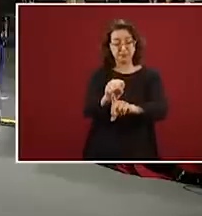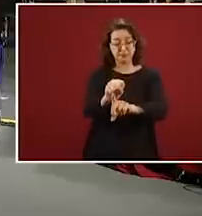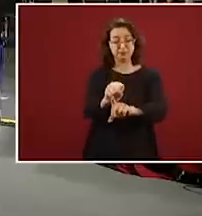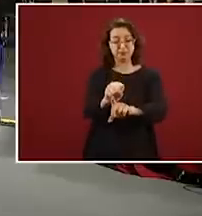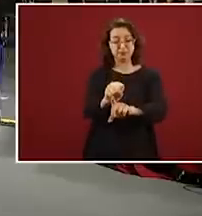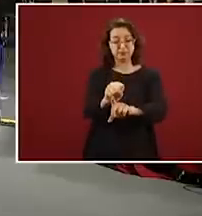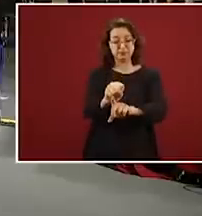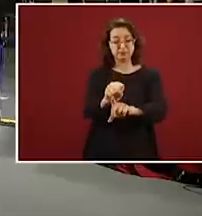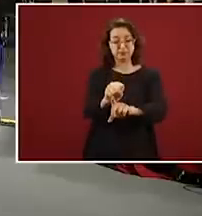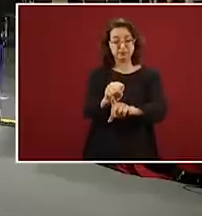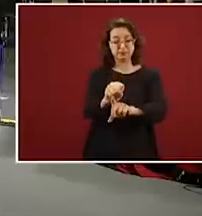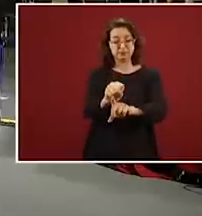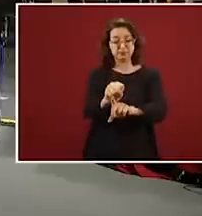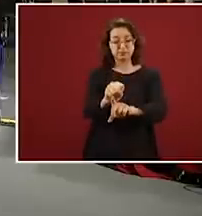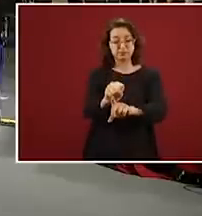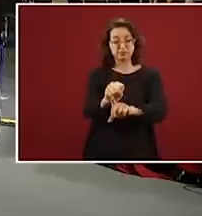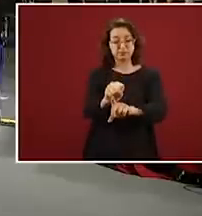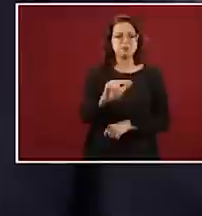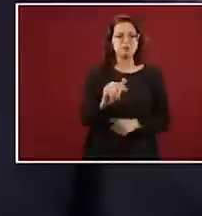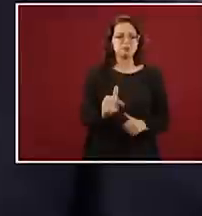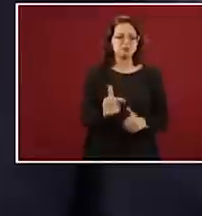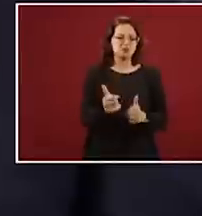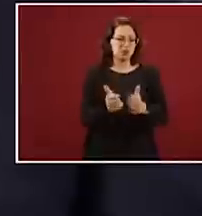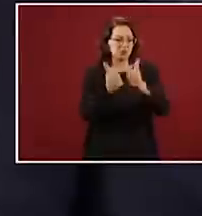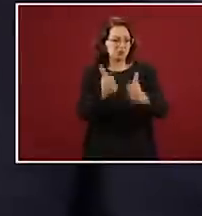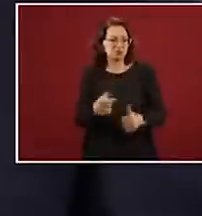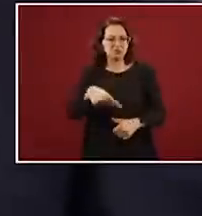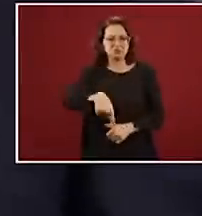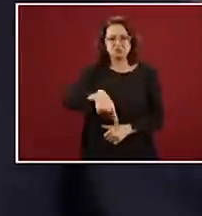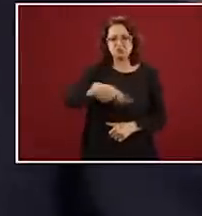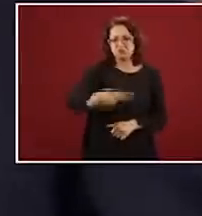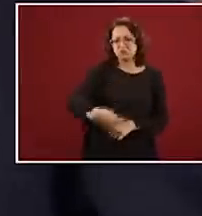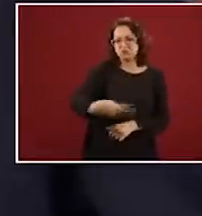queda el avión en México.